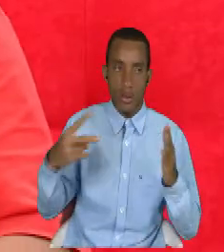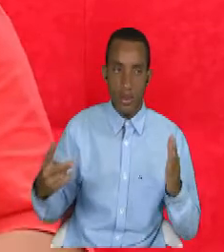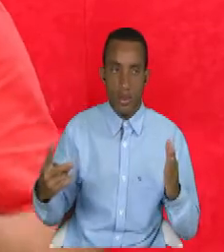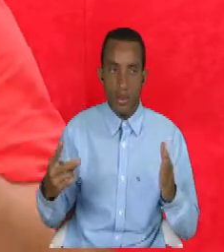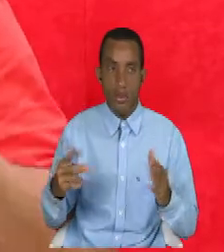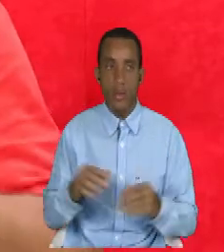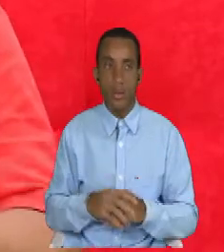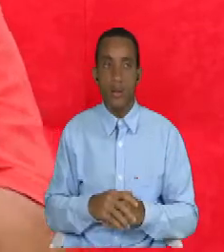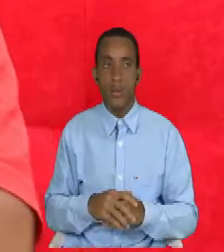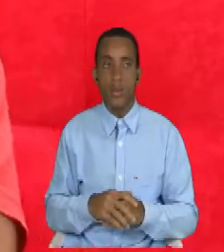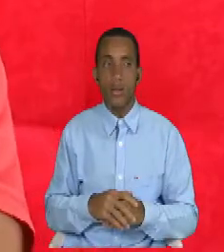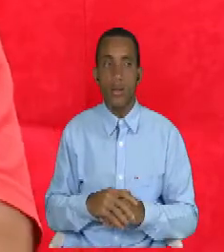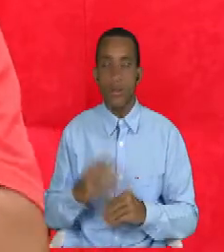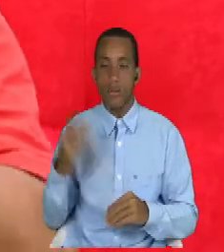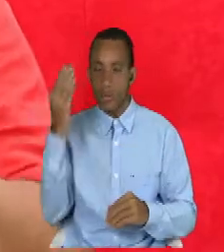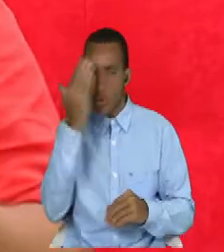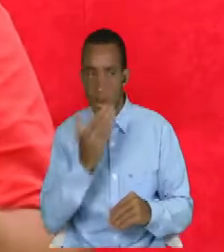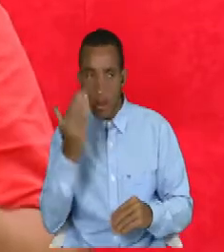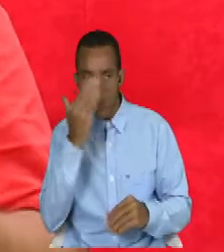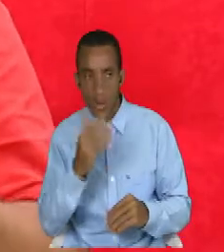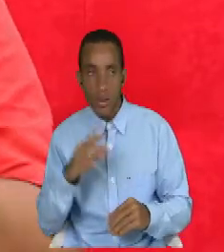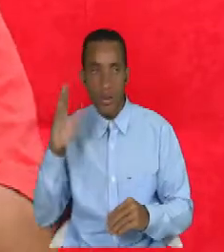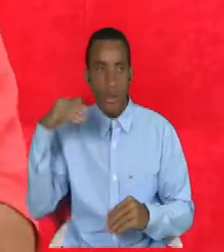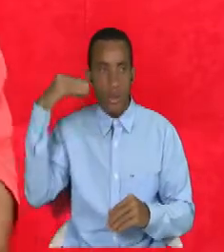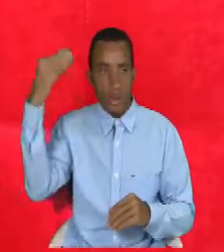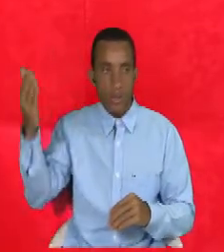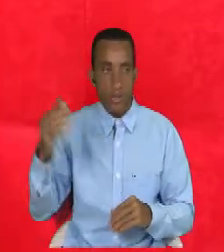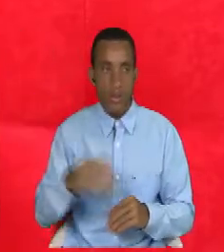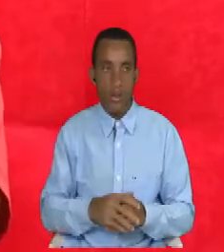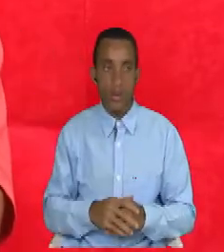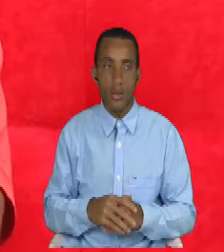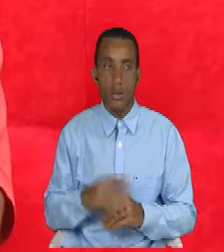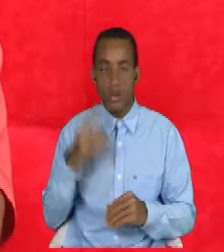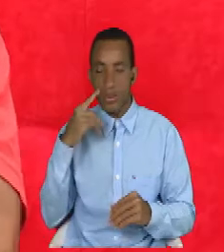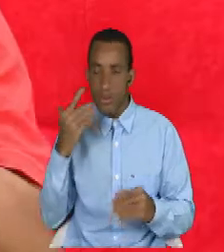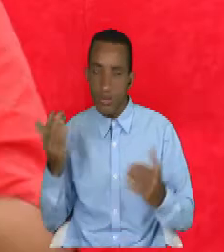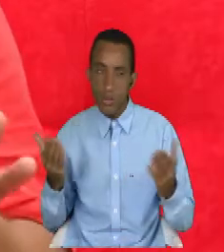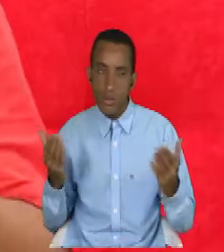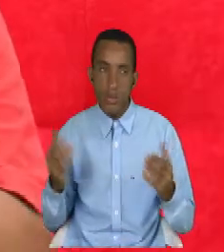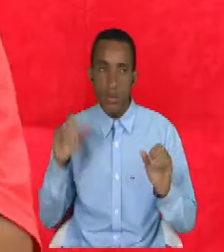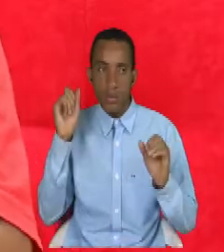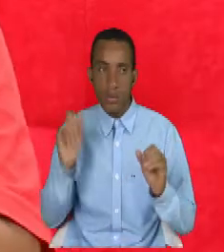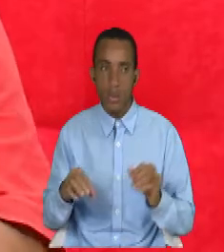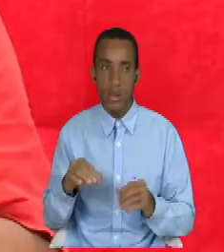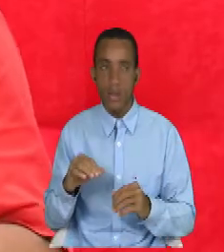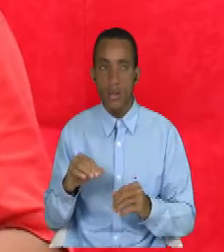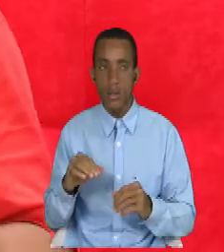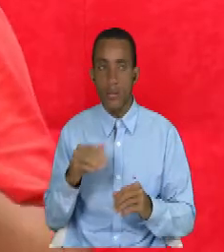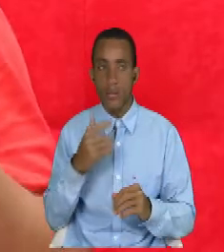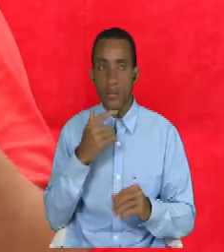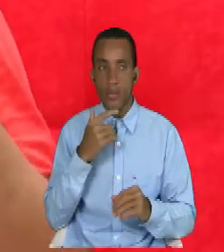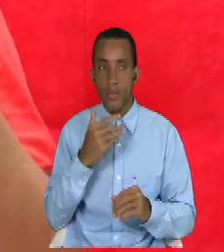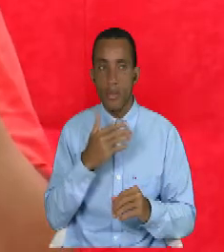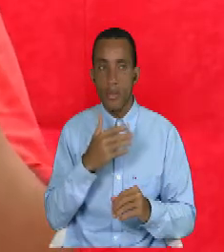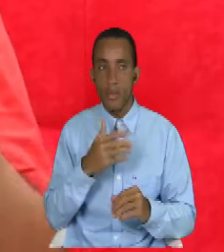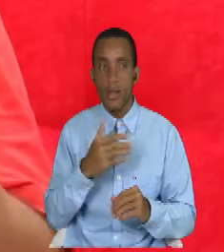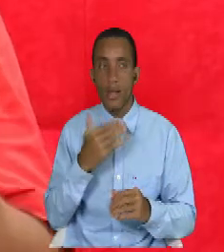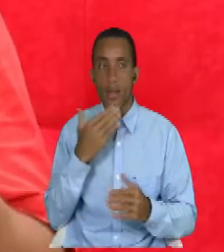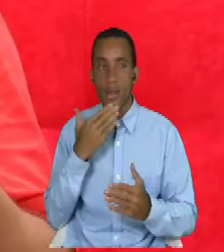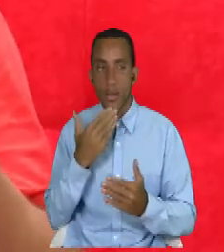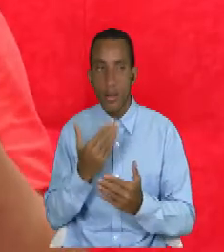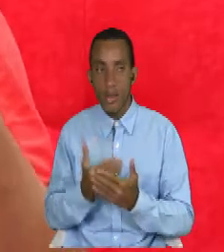una cosa pruebe con nosotros y después mira si evalúan si le es efectiva o no es efectiva me dijo gran